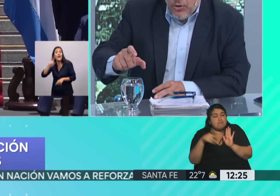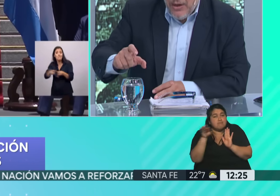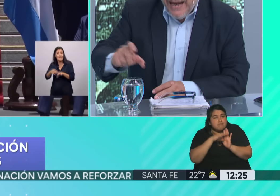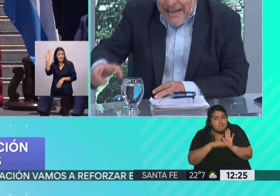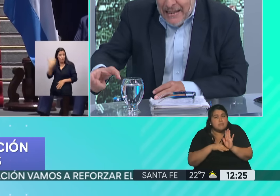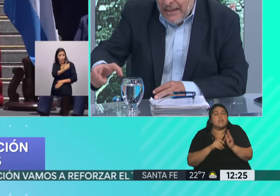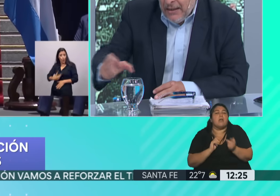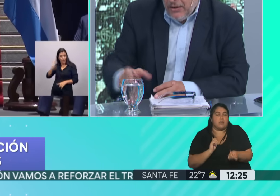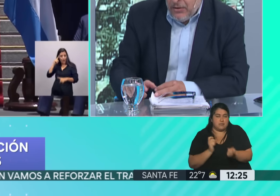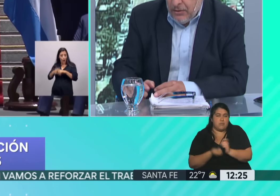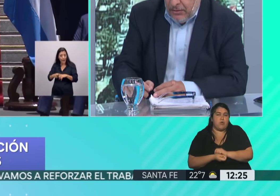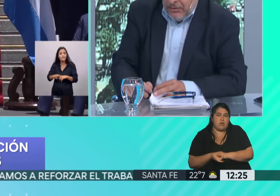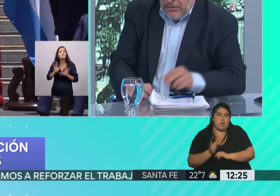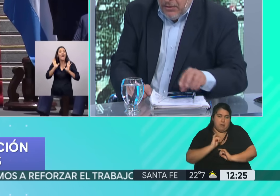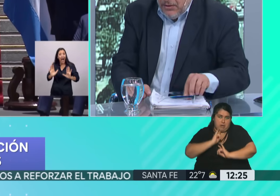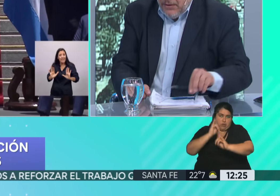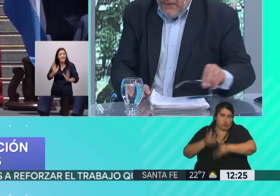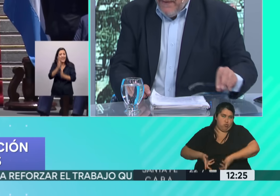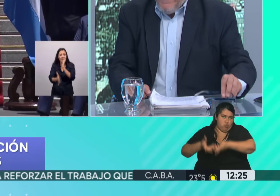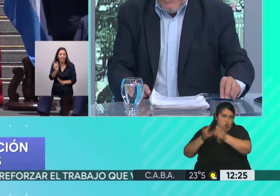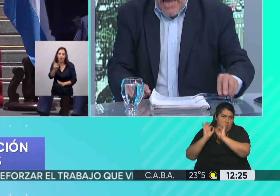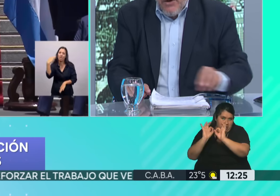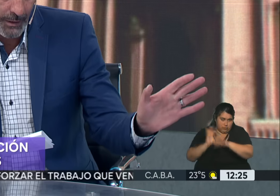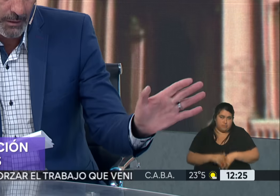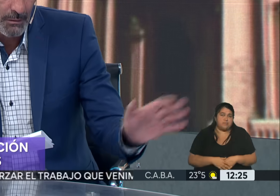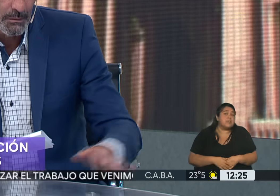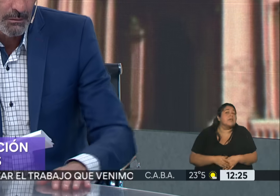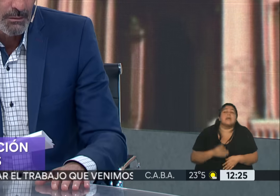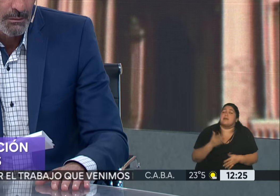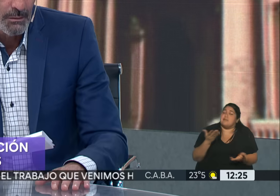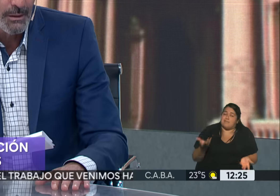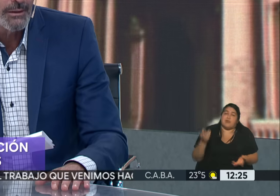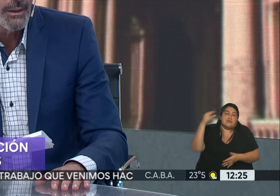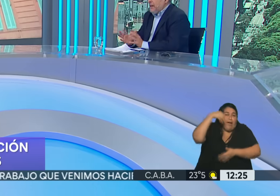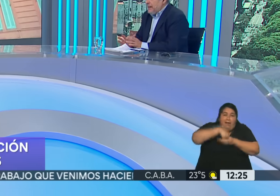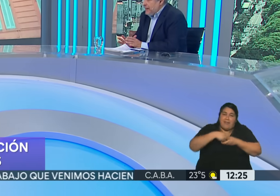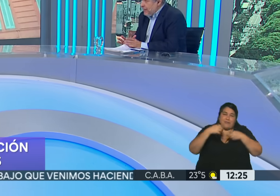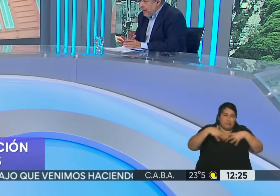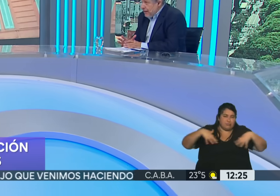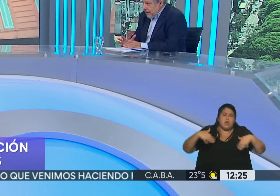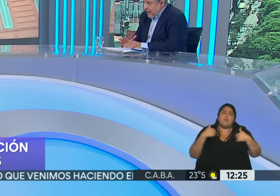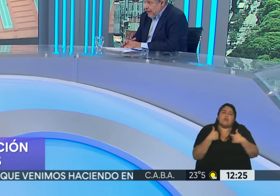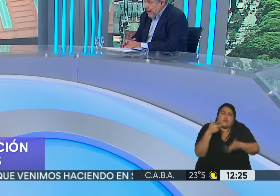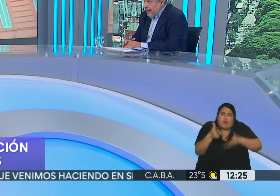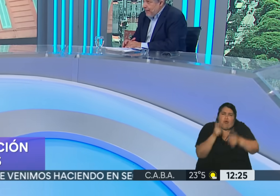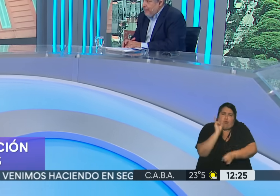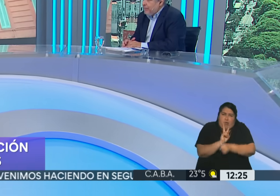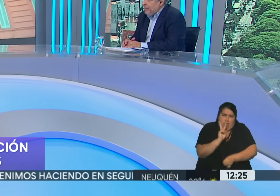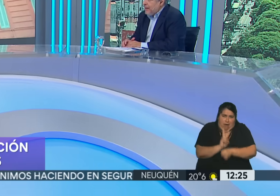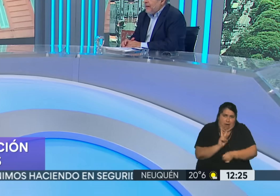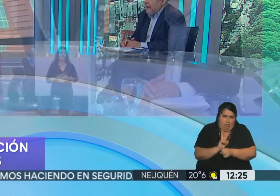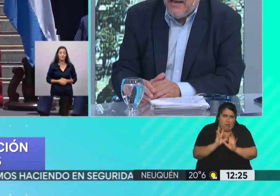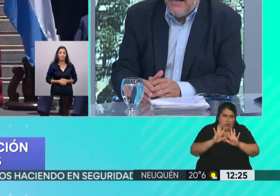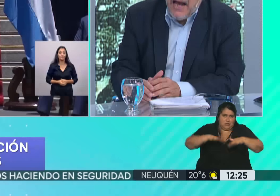paso en ese sentido no después termina todo en el congreso claro por eso por eso quiero ser prudente en ese tema está bien la aclaración Que hac pues es importante